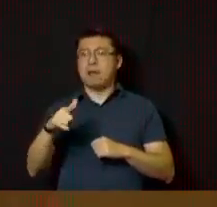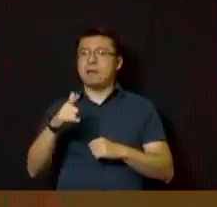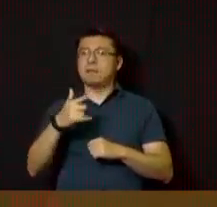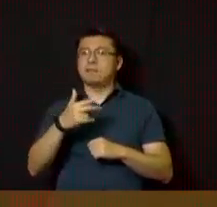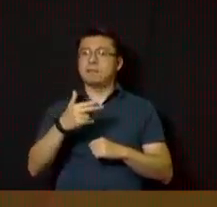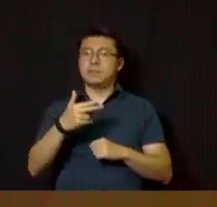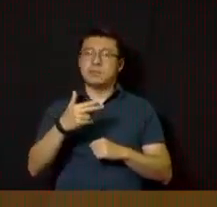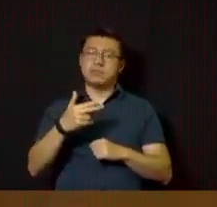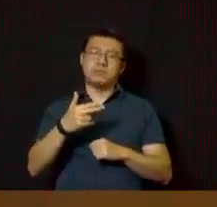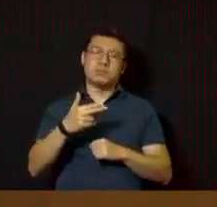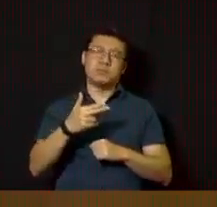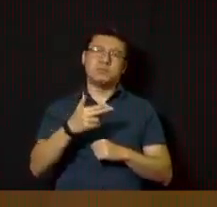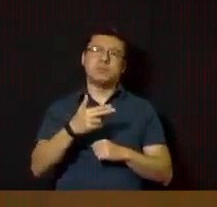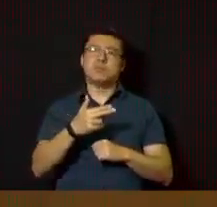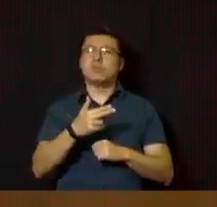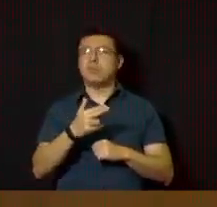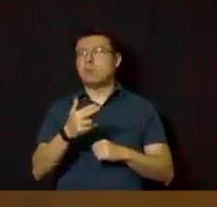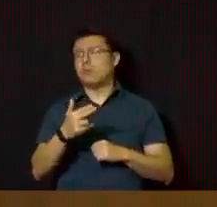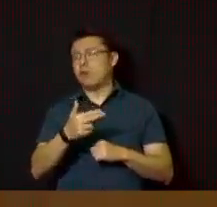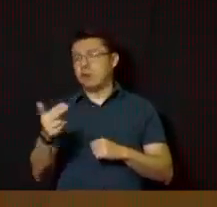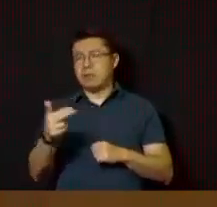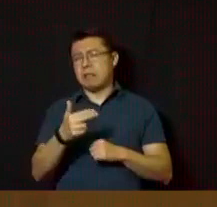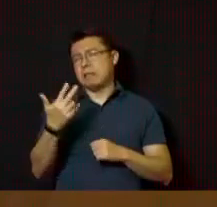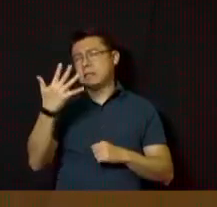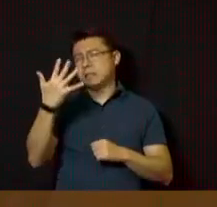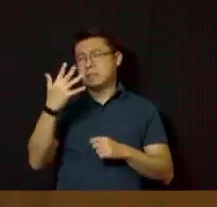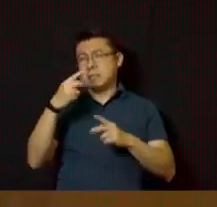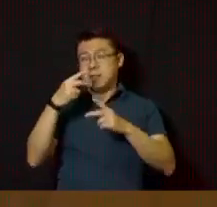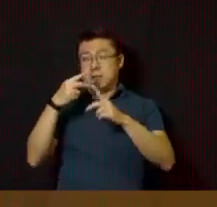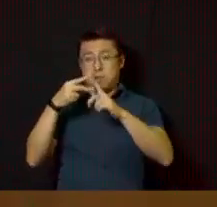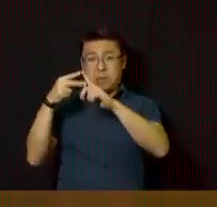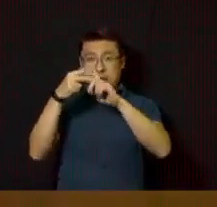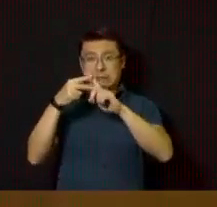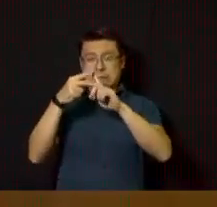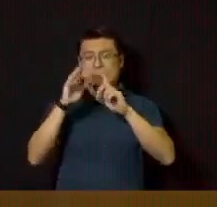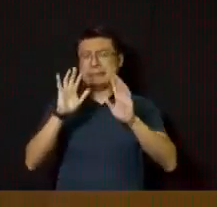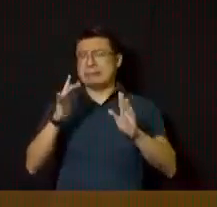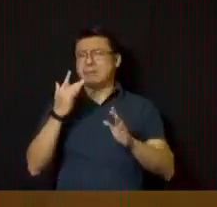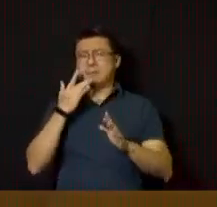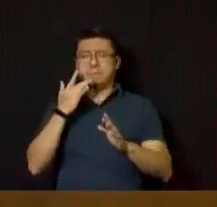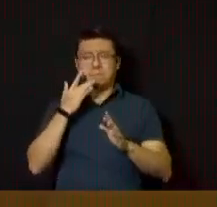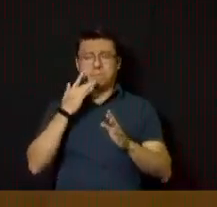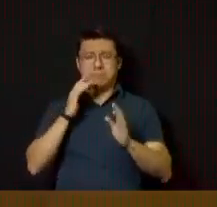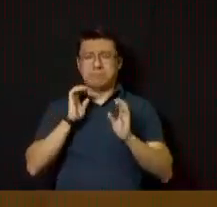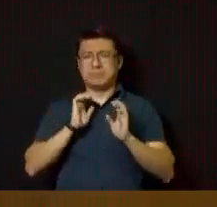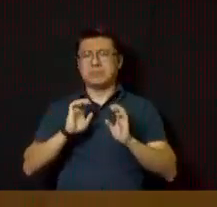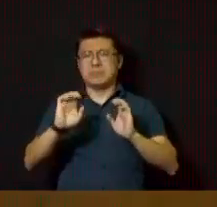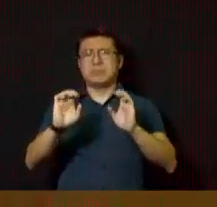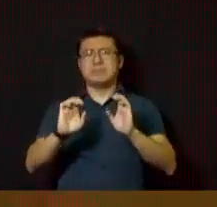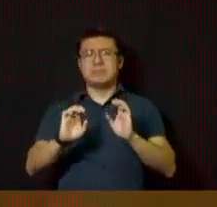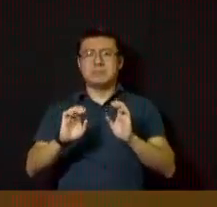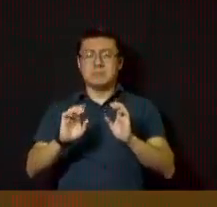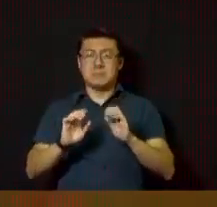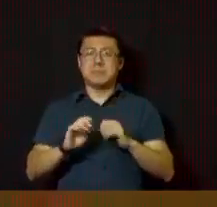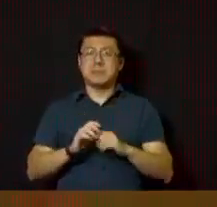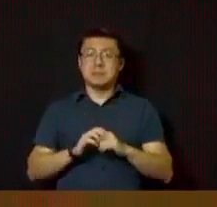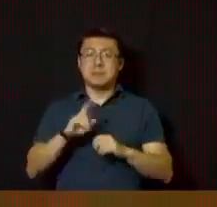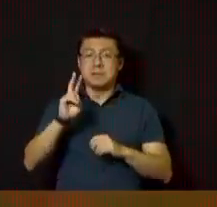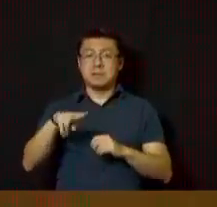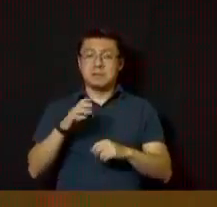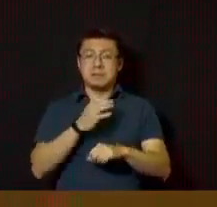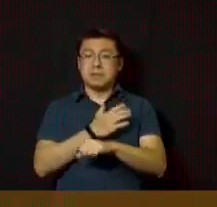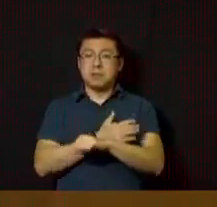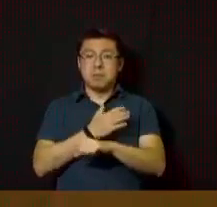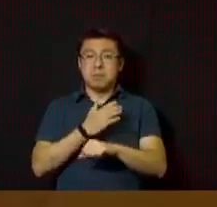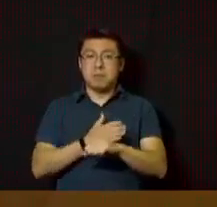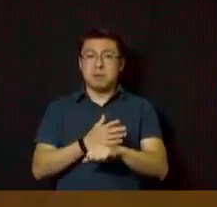me encantó el hotel. La verdad que yo nunca había estado en un hotel de 5 estrellas. Es más, me hablaban los compañeros y yo no tenía ni